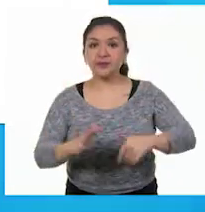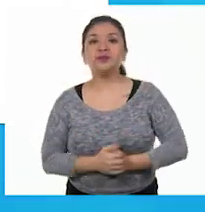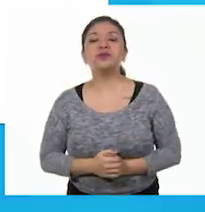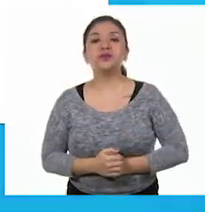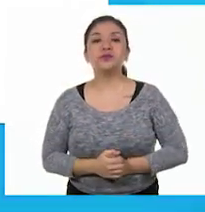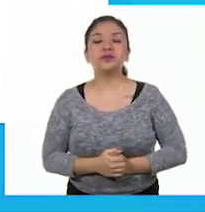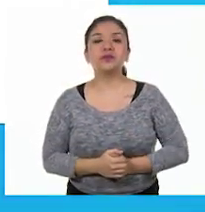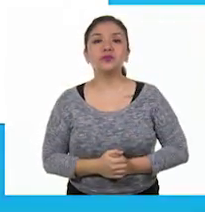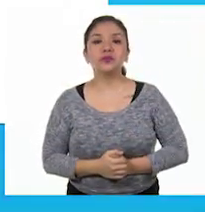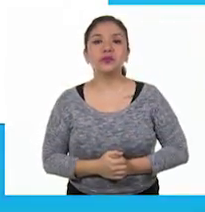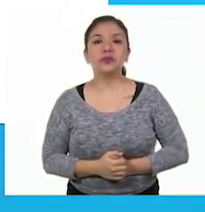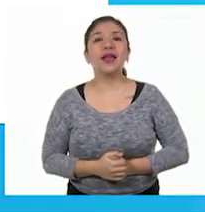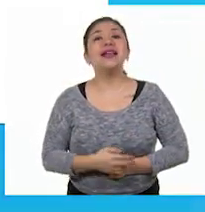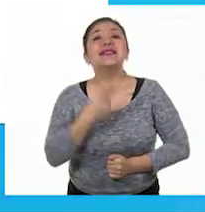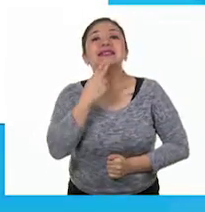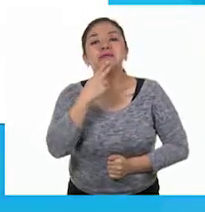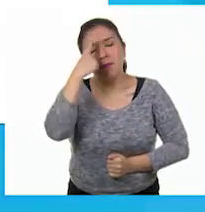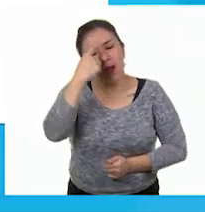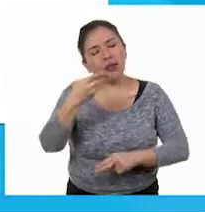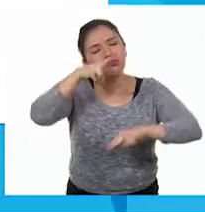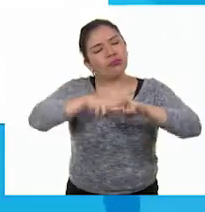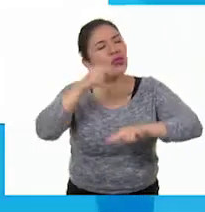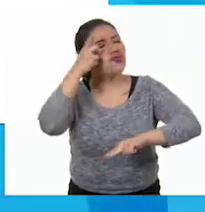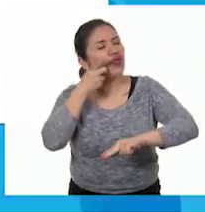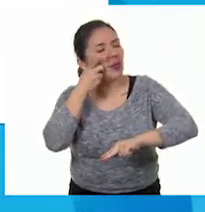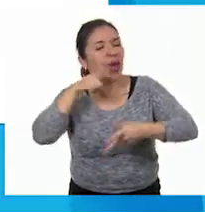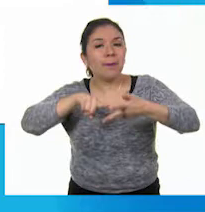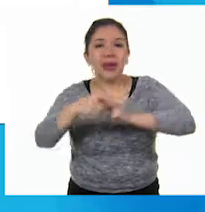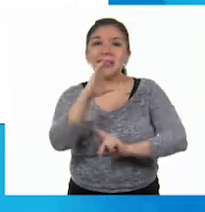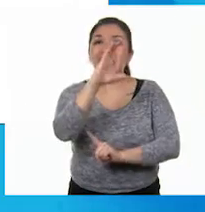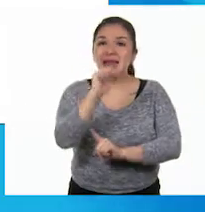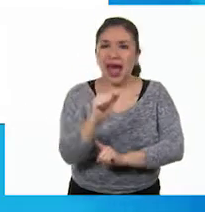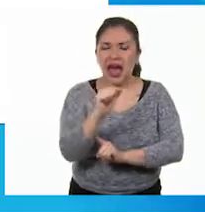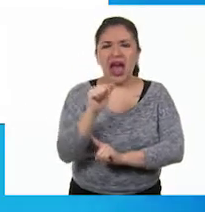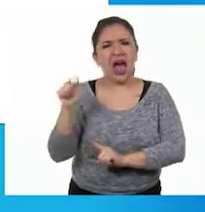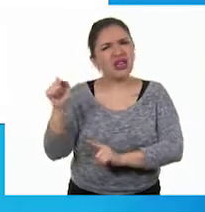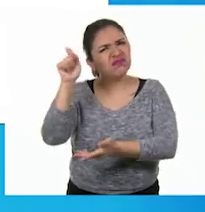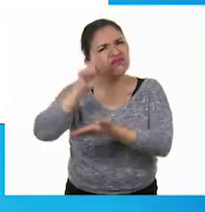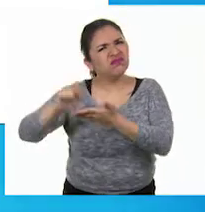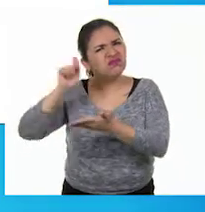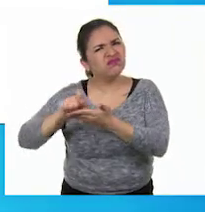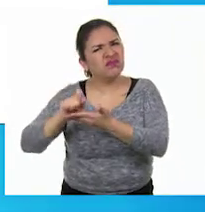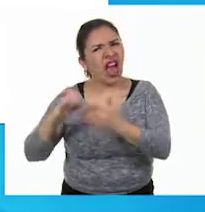Ajá. Dice, sirve para dormir y empieza con K. Y él nos puso